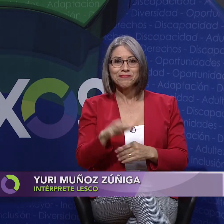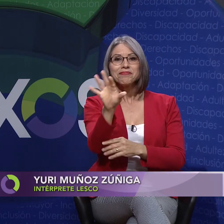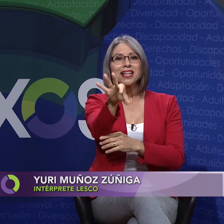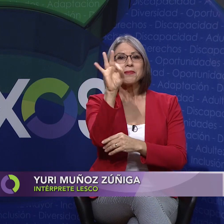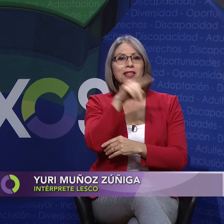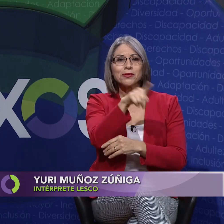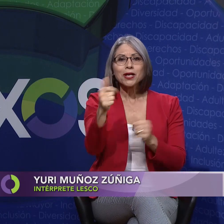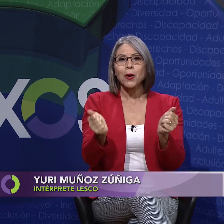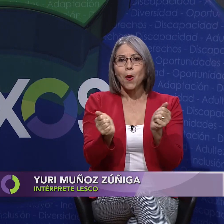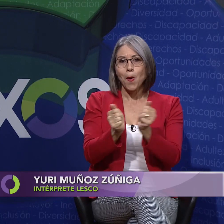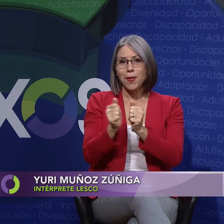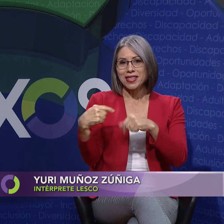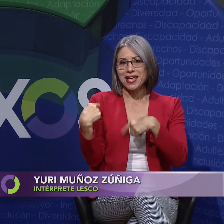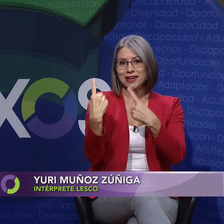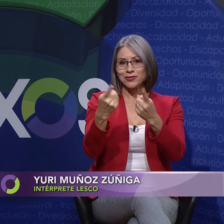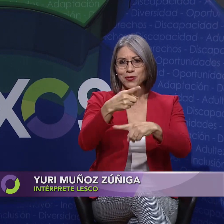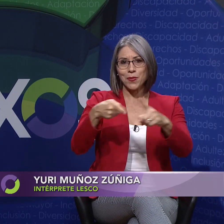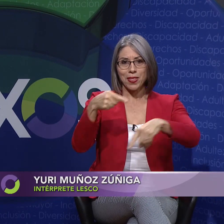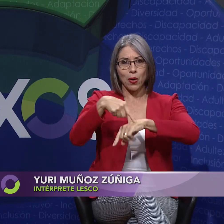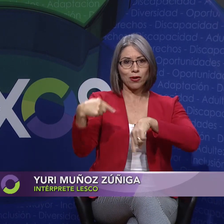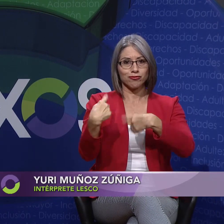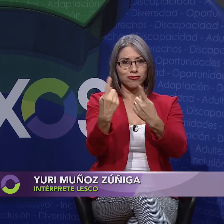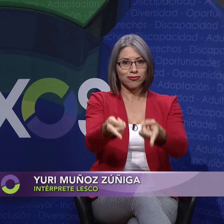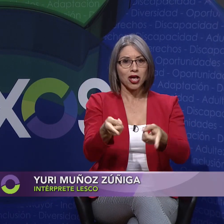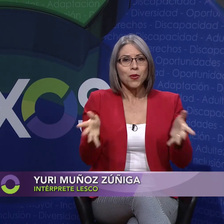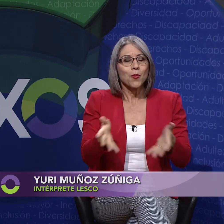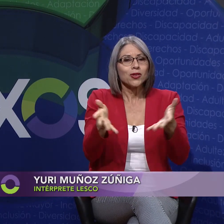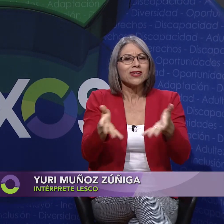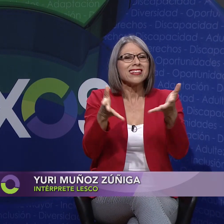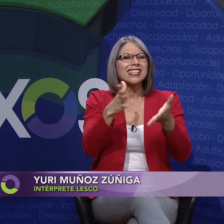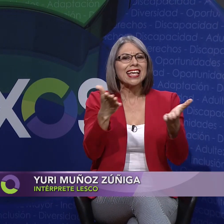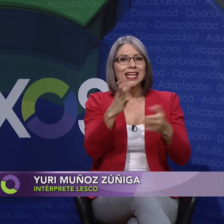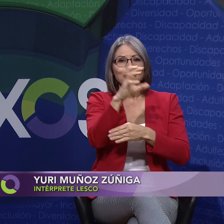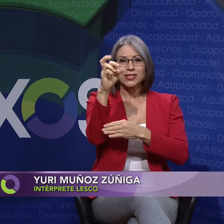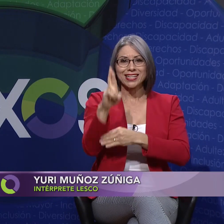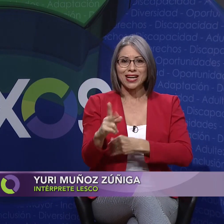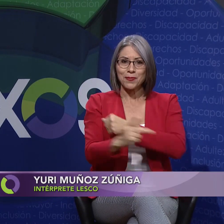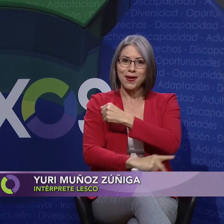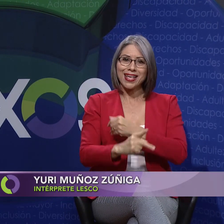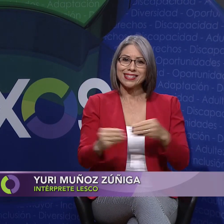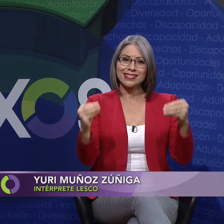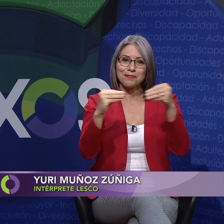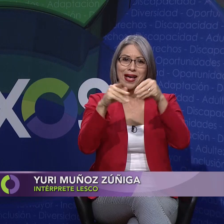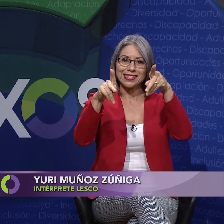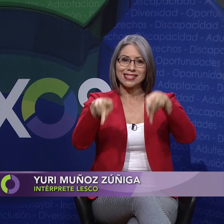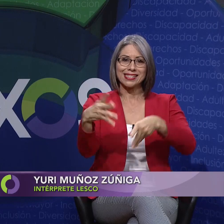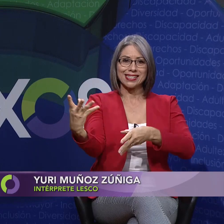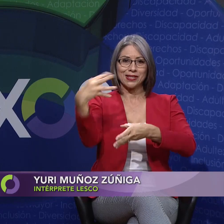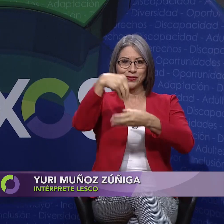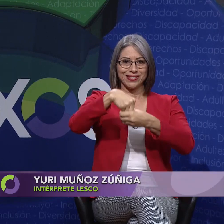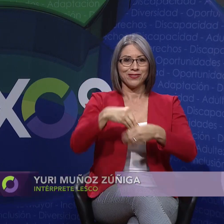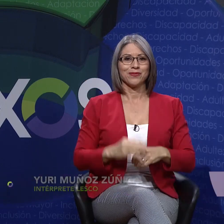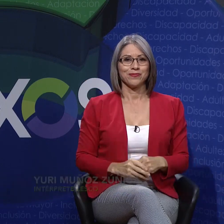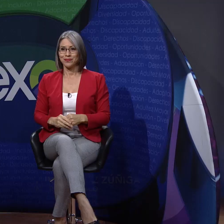invitamos a acompañarnos la siguiente media hora y motivarse a hacer de Costa Rica un país más inclusivo.